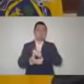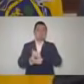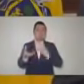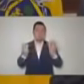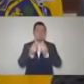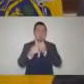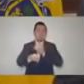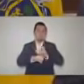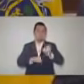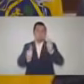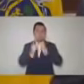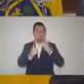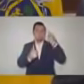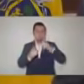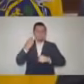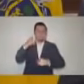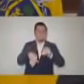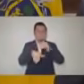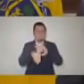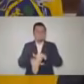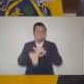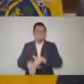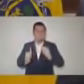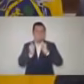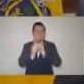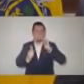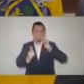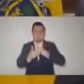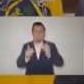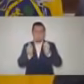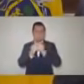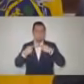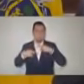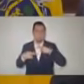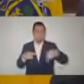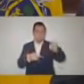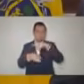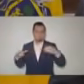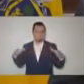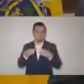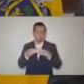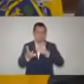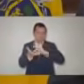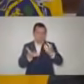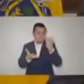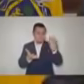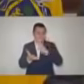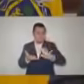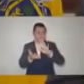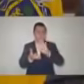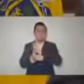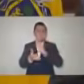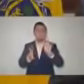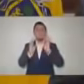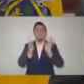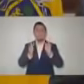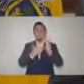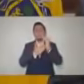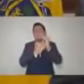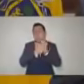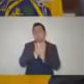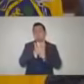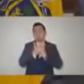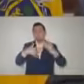se han acatado con disciplina y corresponsabilidad ciudadana gracias a esto pudimos evitar miles de contagios